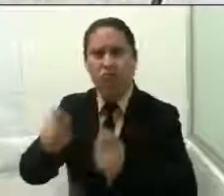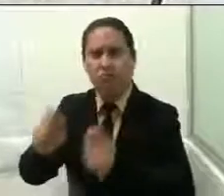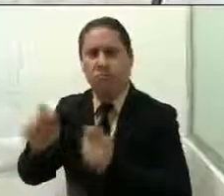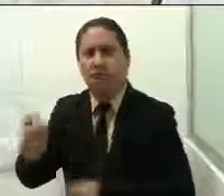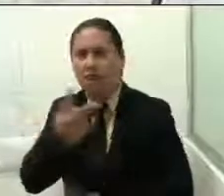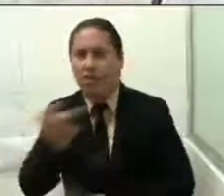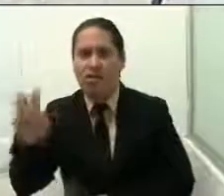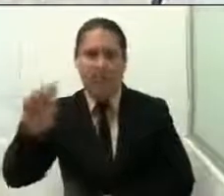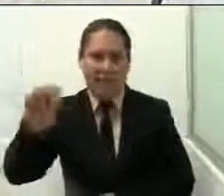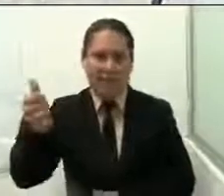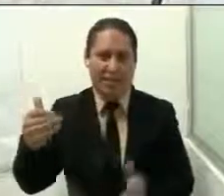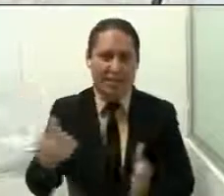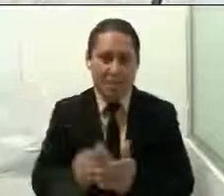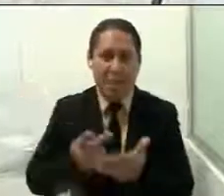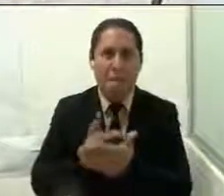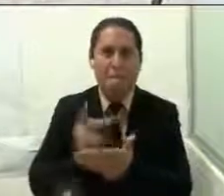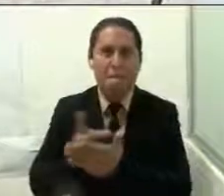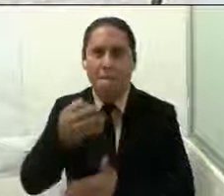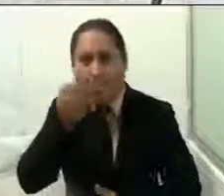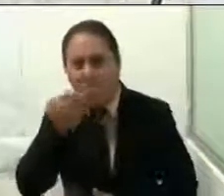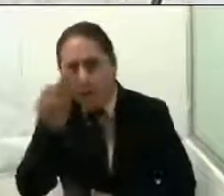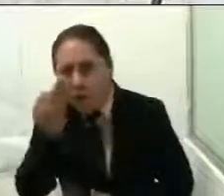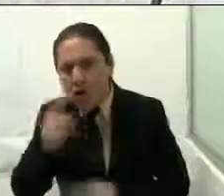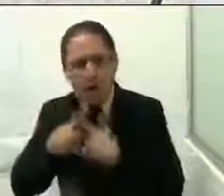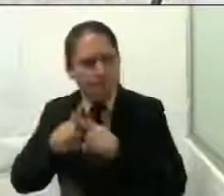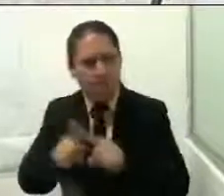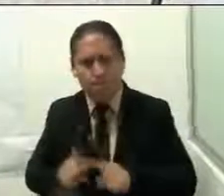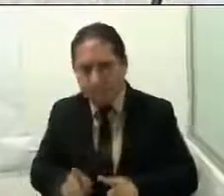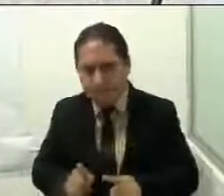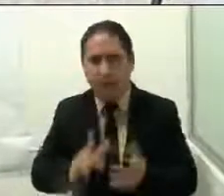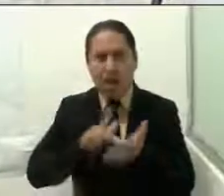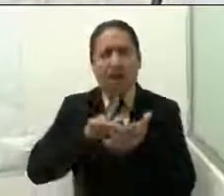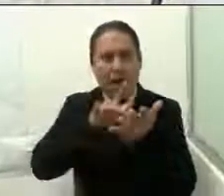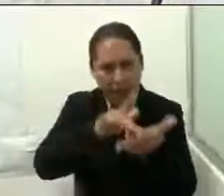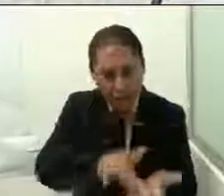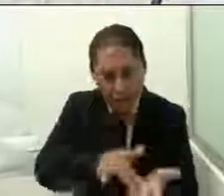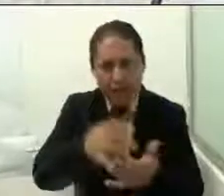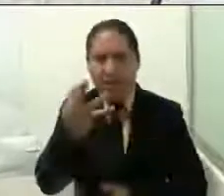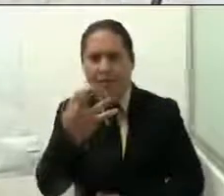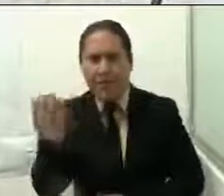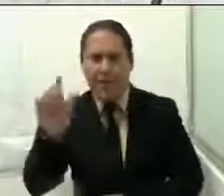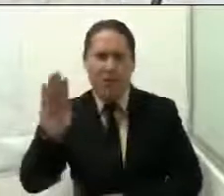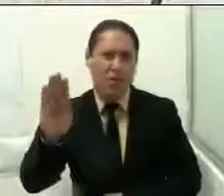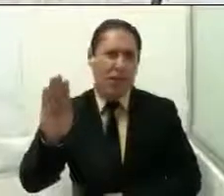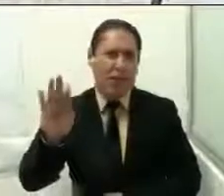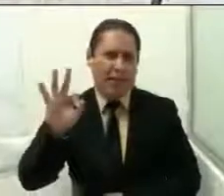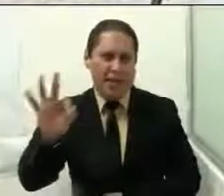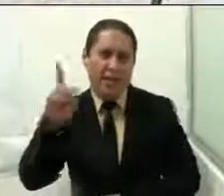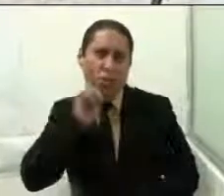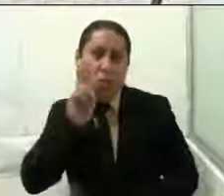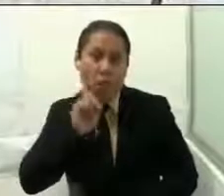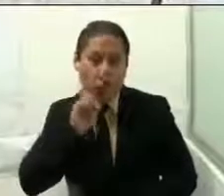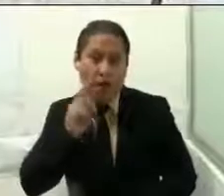236 mil plantas de flores en apoyo a 393 mujeres